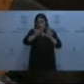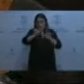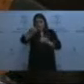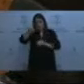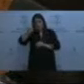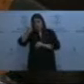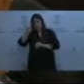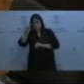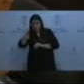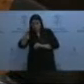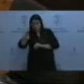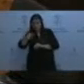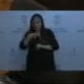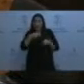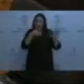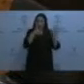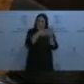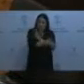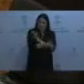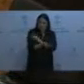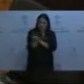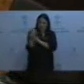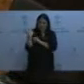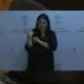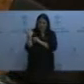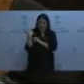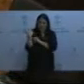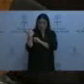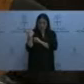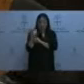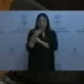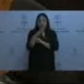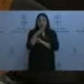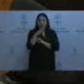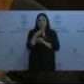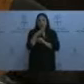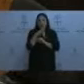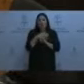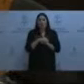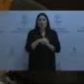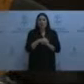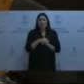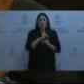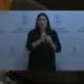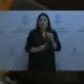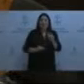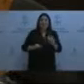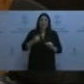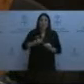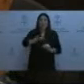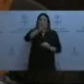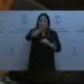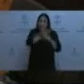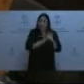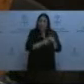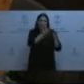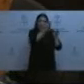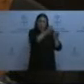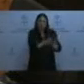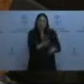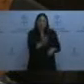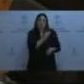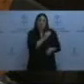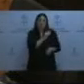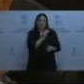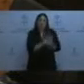2012. Se lo expliqué en el sentido que después en su segunda parte, usted me estaba preguntando